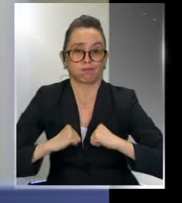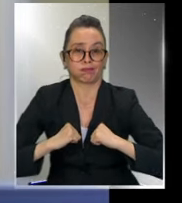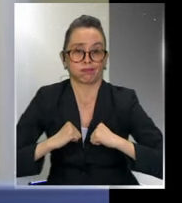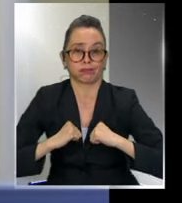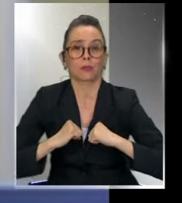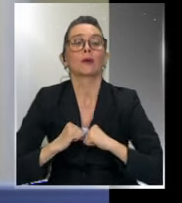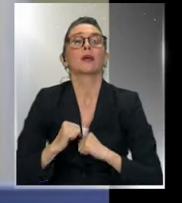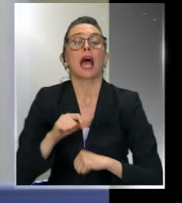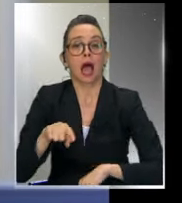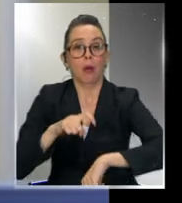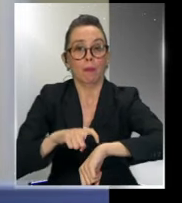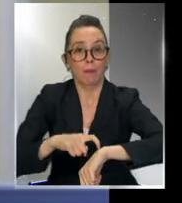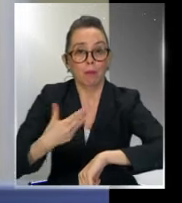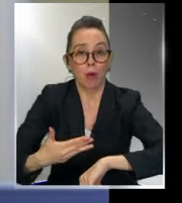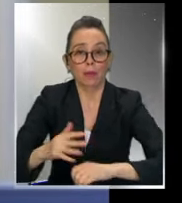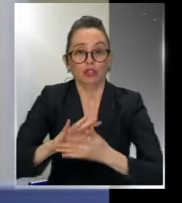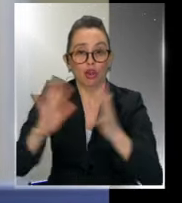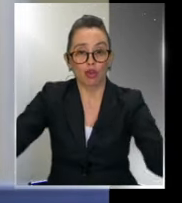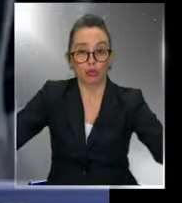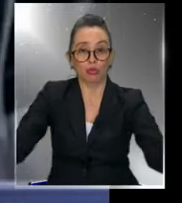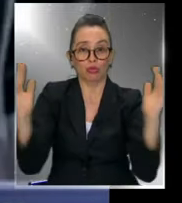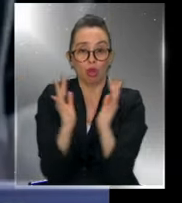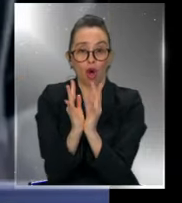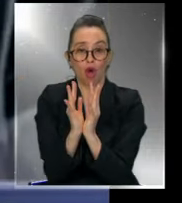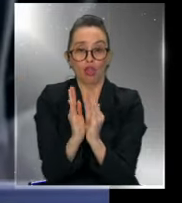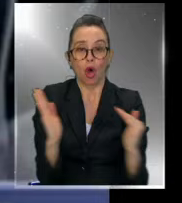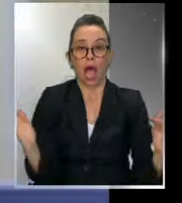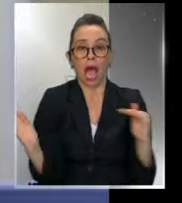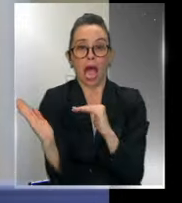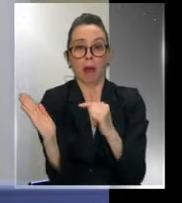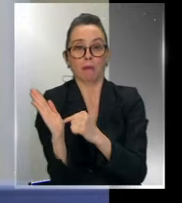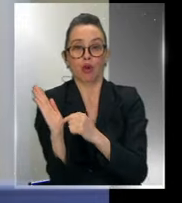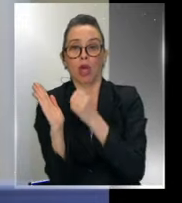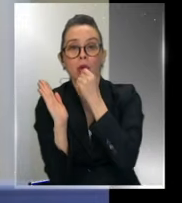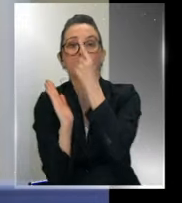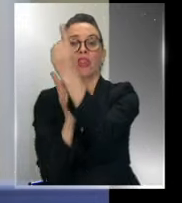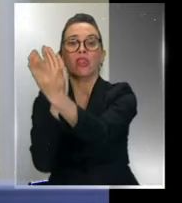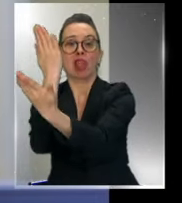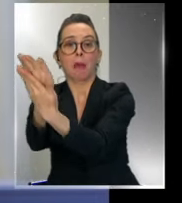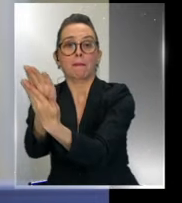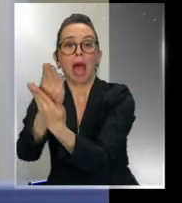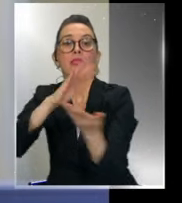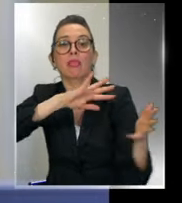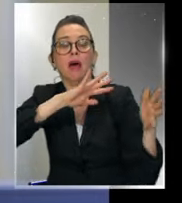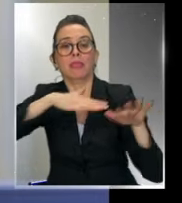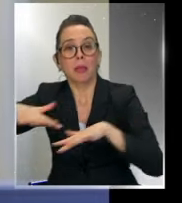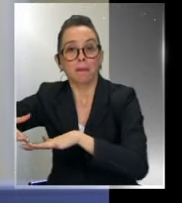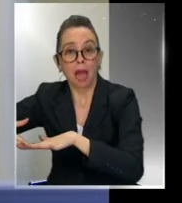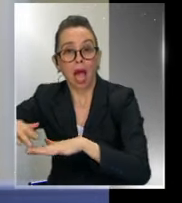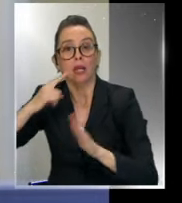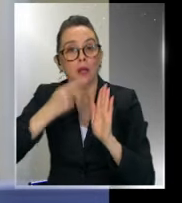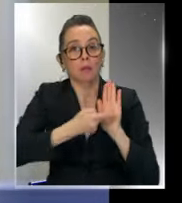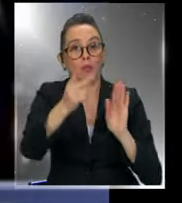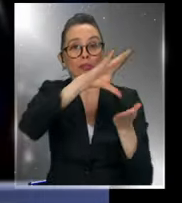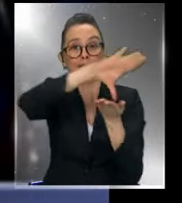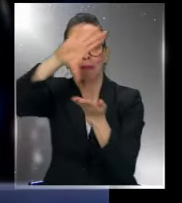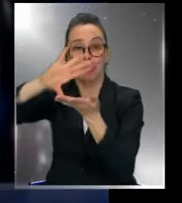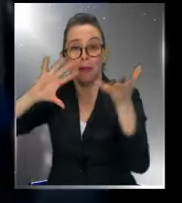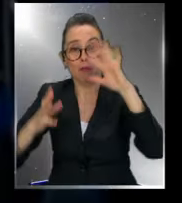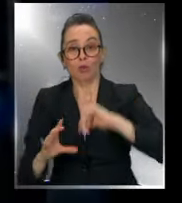de juntarnos todos en apoyo a la demanda marítima para demostrarle al mundo que Bolivia es una